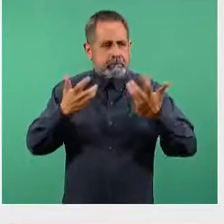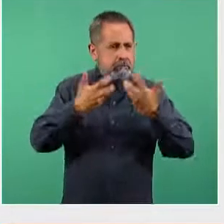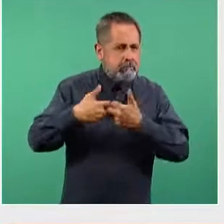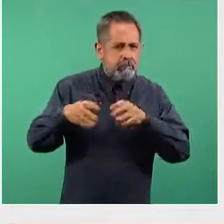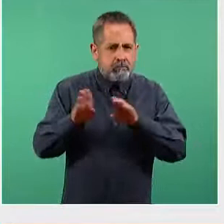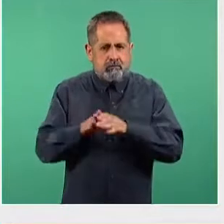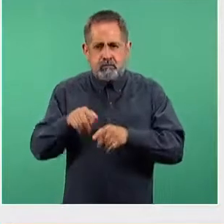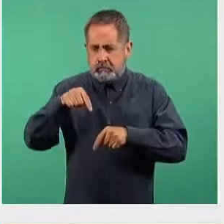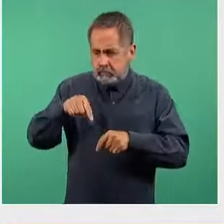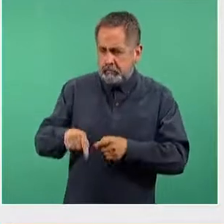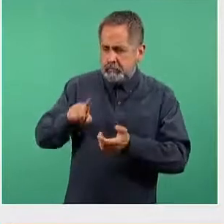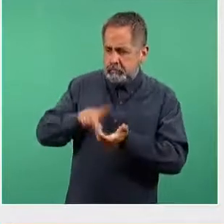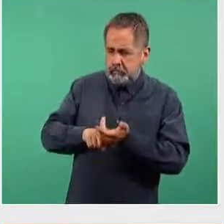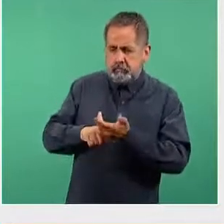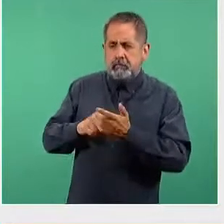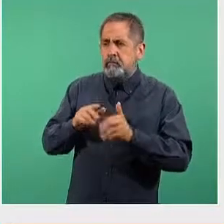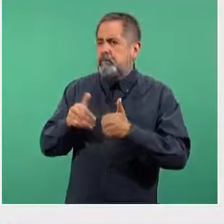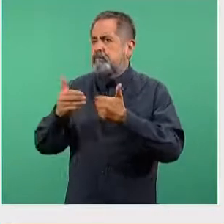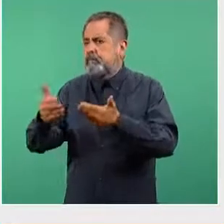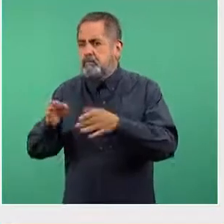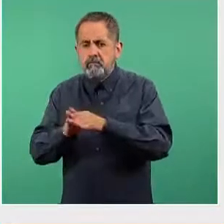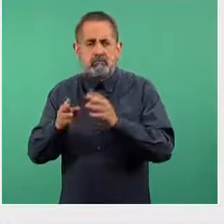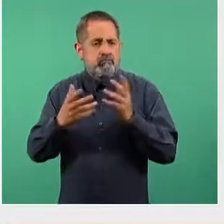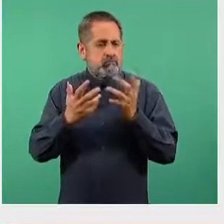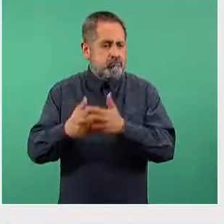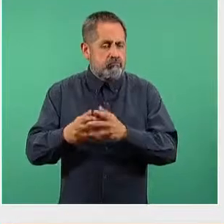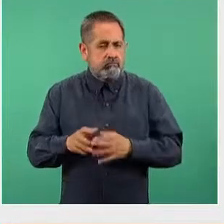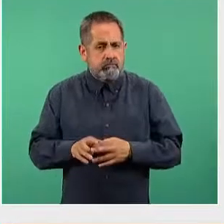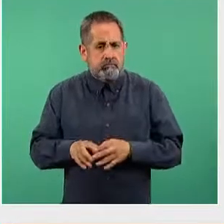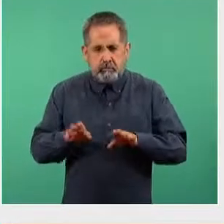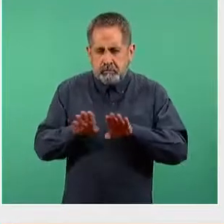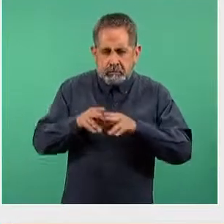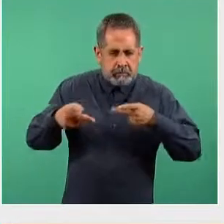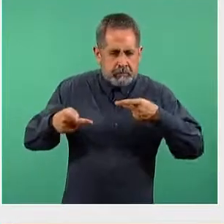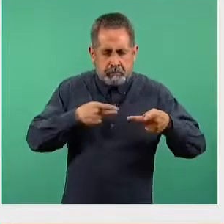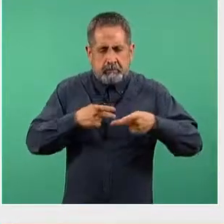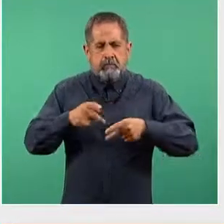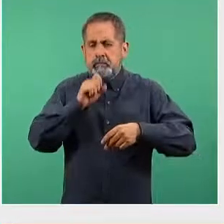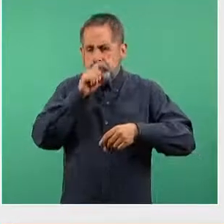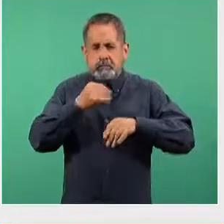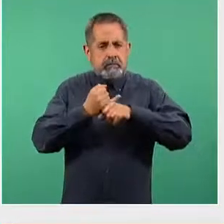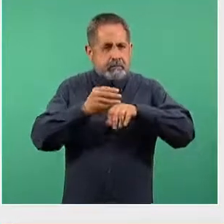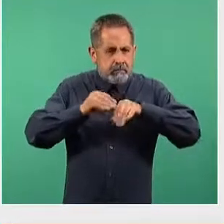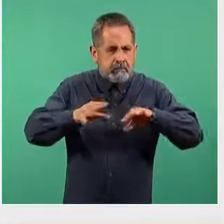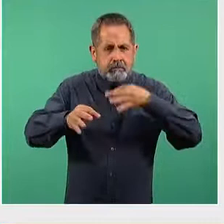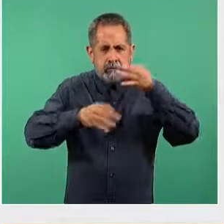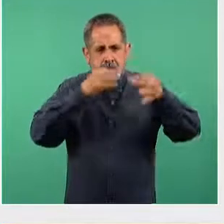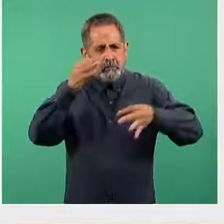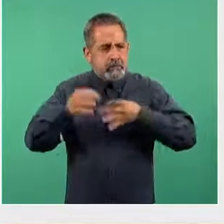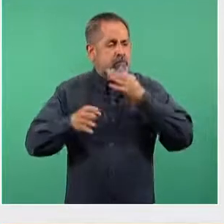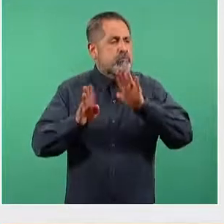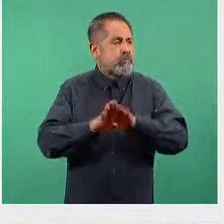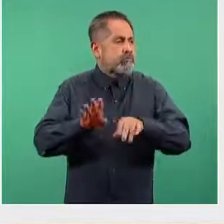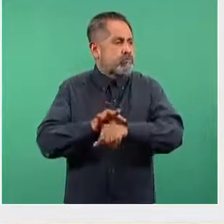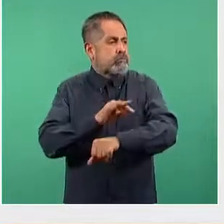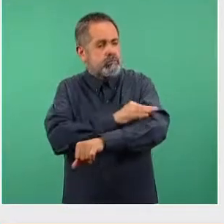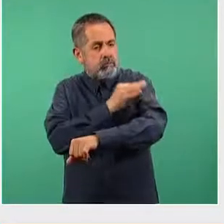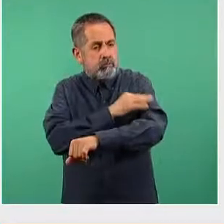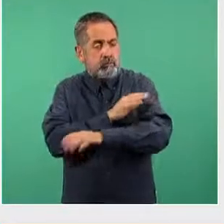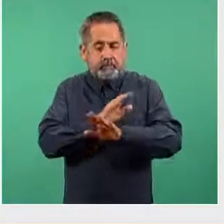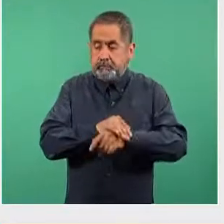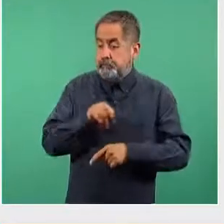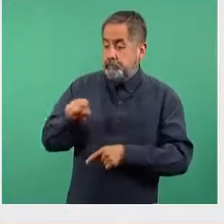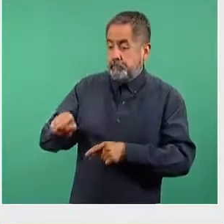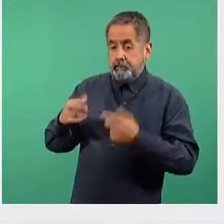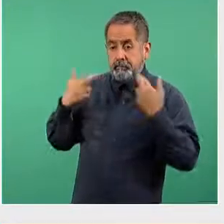y extrasectorial, planeación con enfoque de riesgo, información a la población, capacitación y